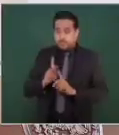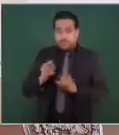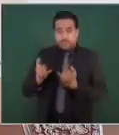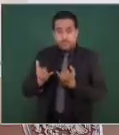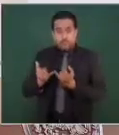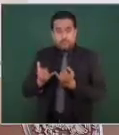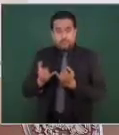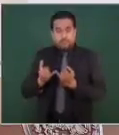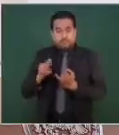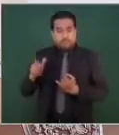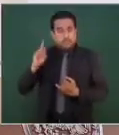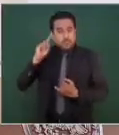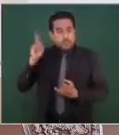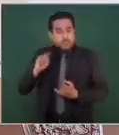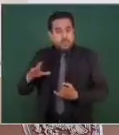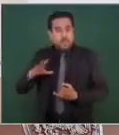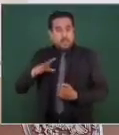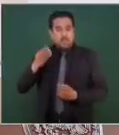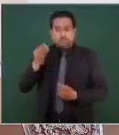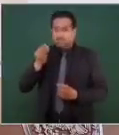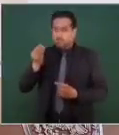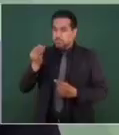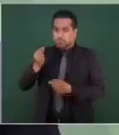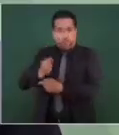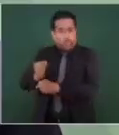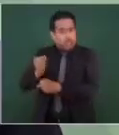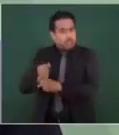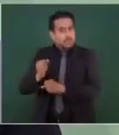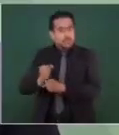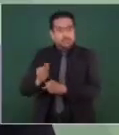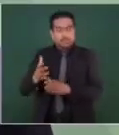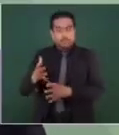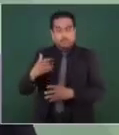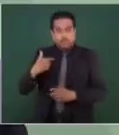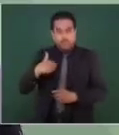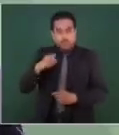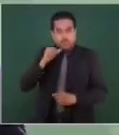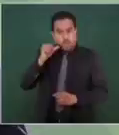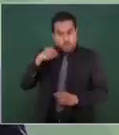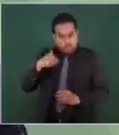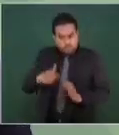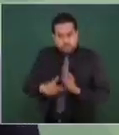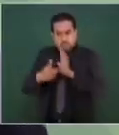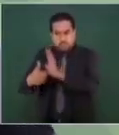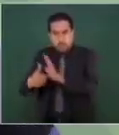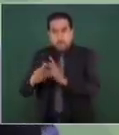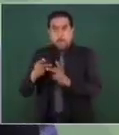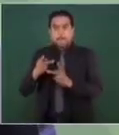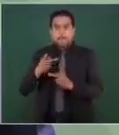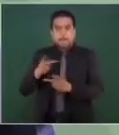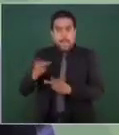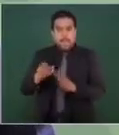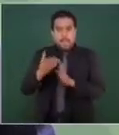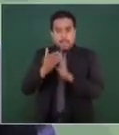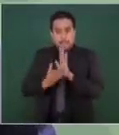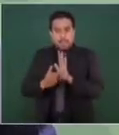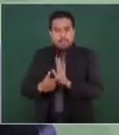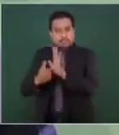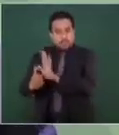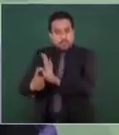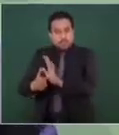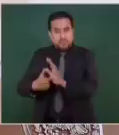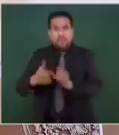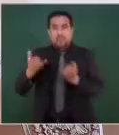fuimos a apoyar y a presentar un plan, lo mismo aquí